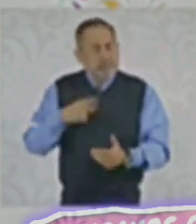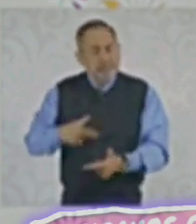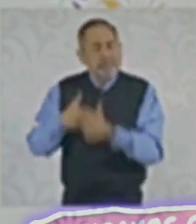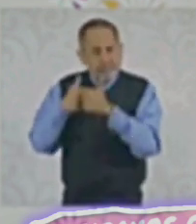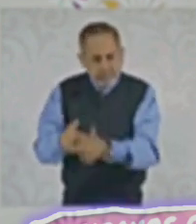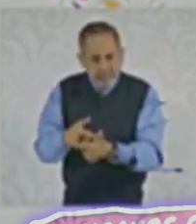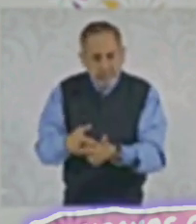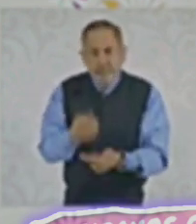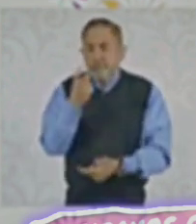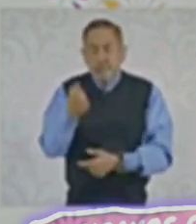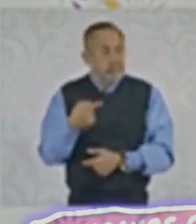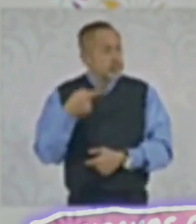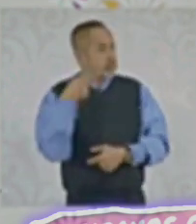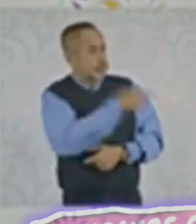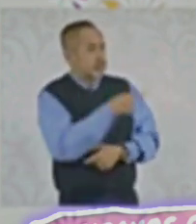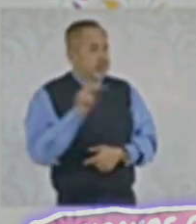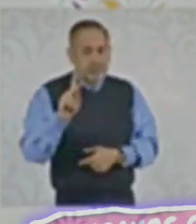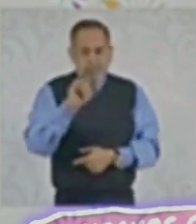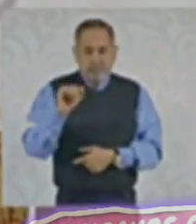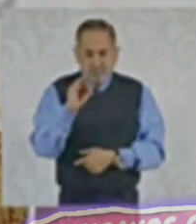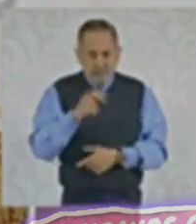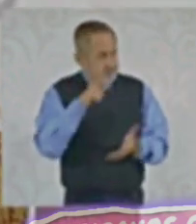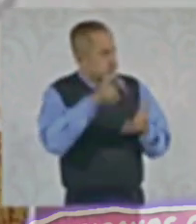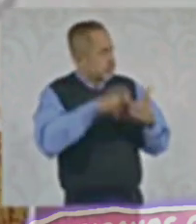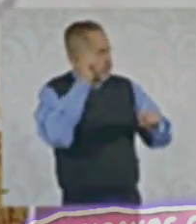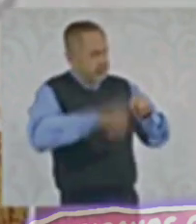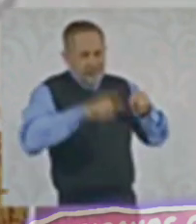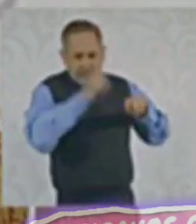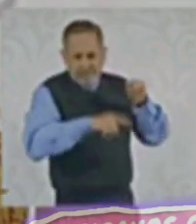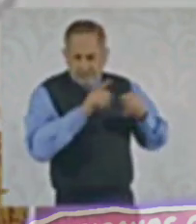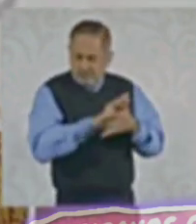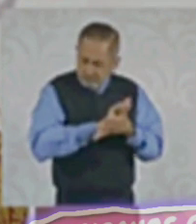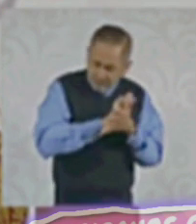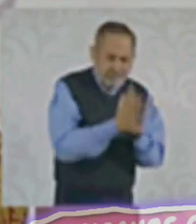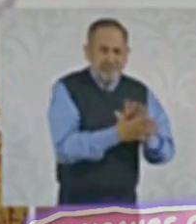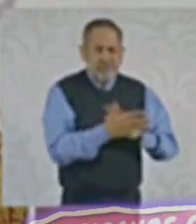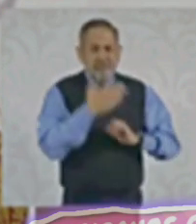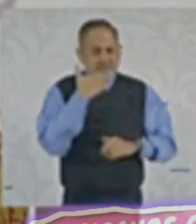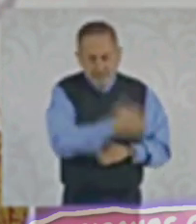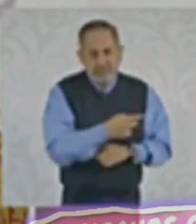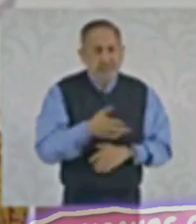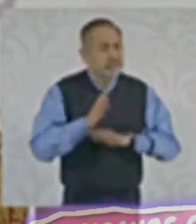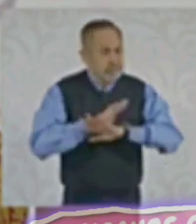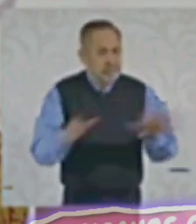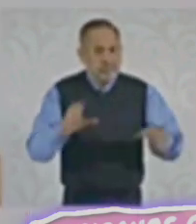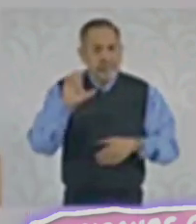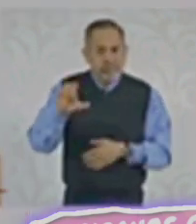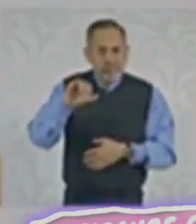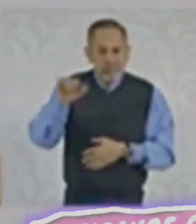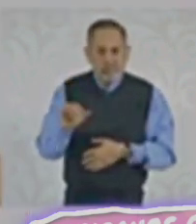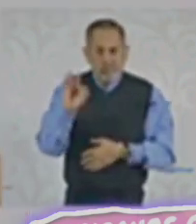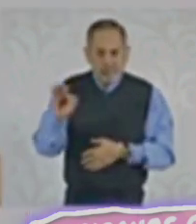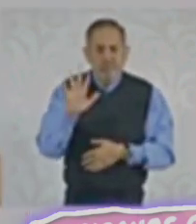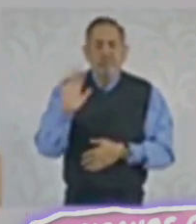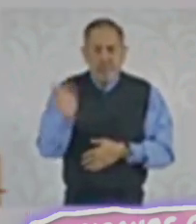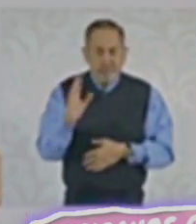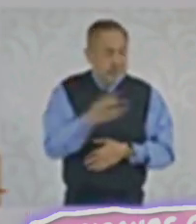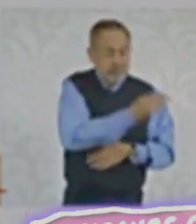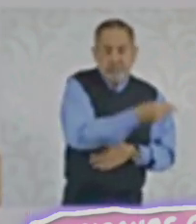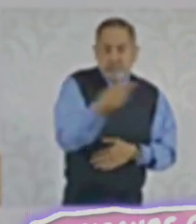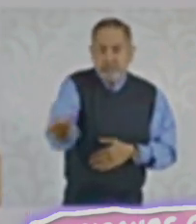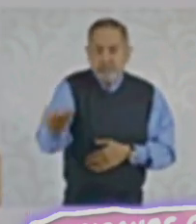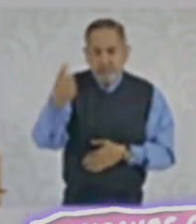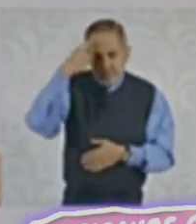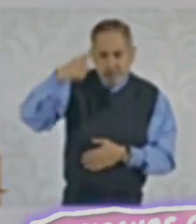Poder Judicial, a hacer la realidad. Ya el Consejo de la Judicatura entregó al Senado